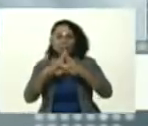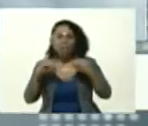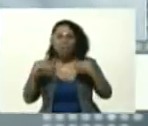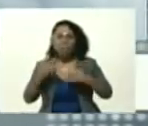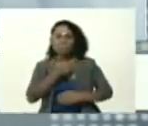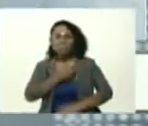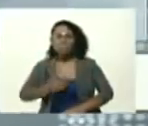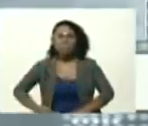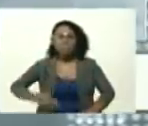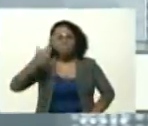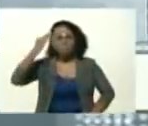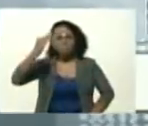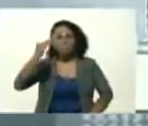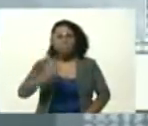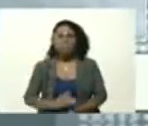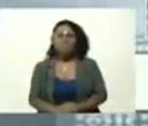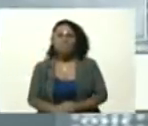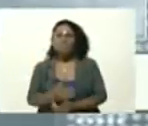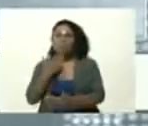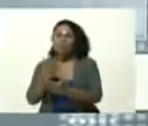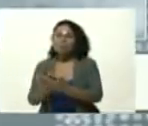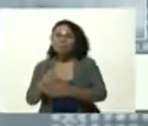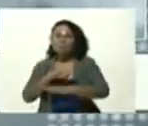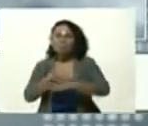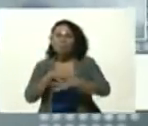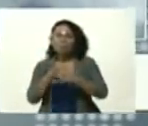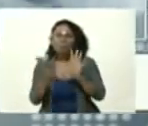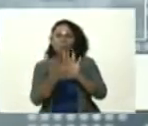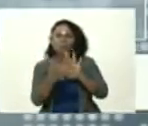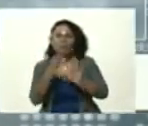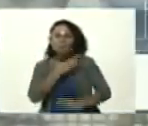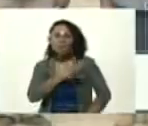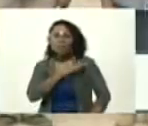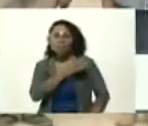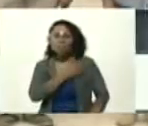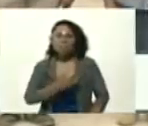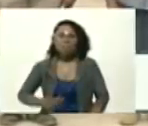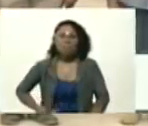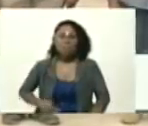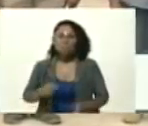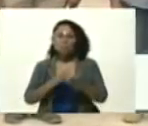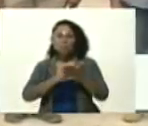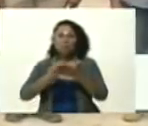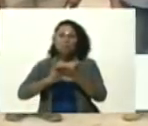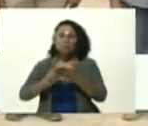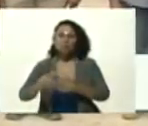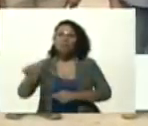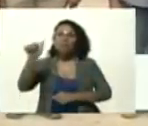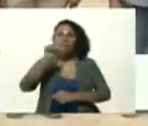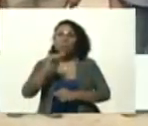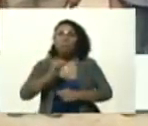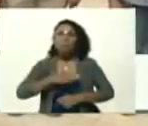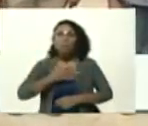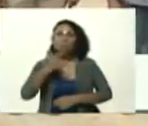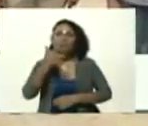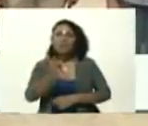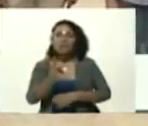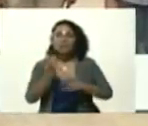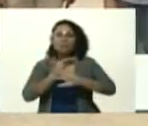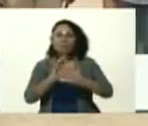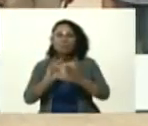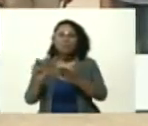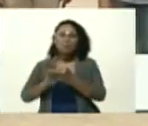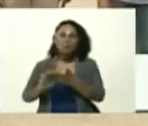presidente. Gracias, ministro. Y para devolverle el pase, señor presidente, en recuperación de aguas, podemos decir que se han